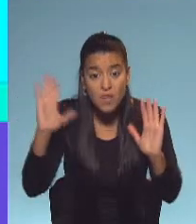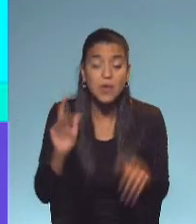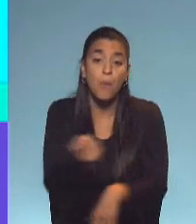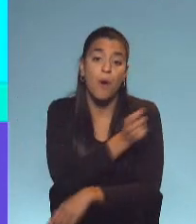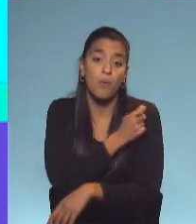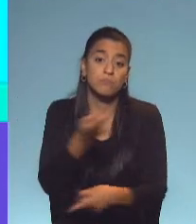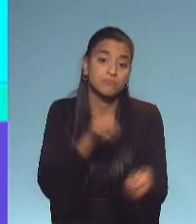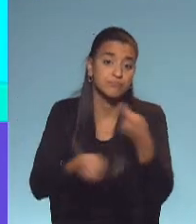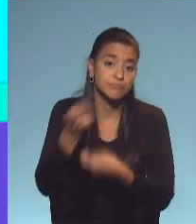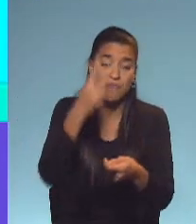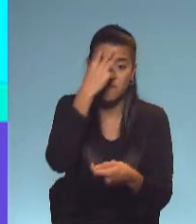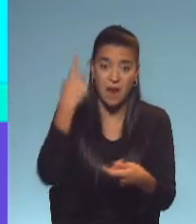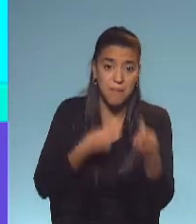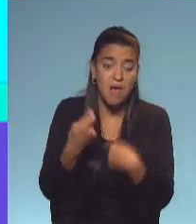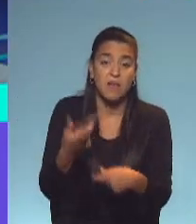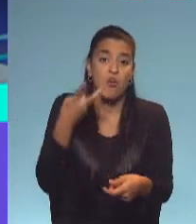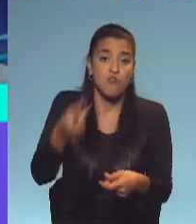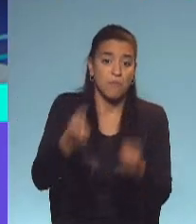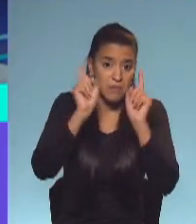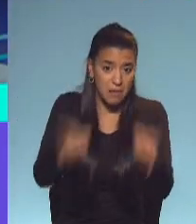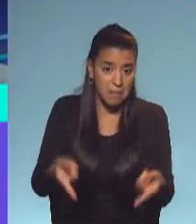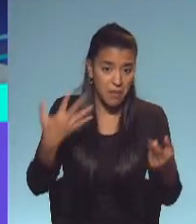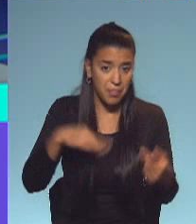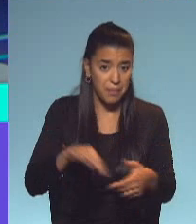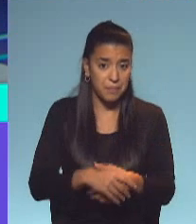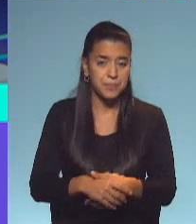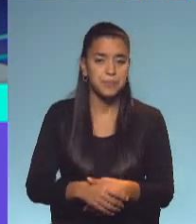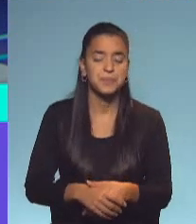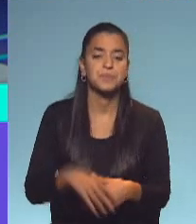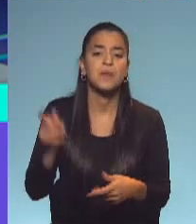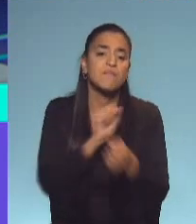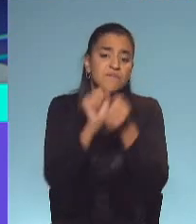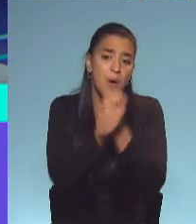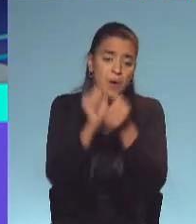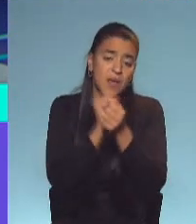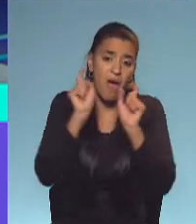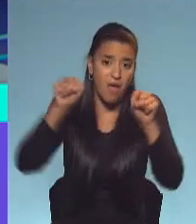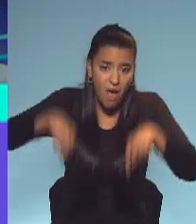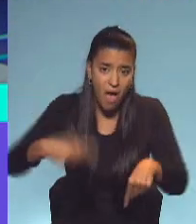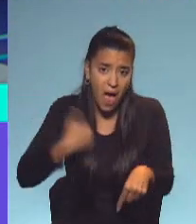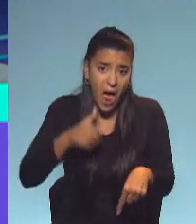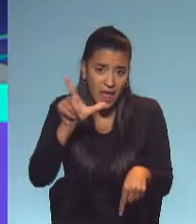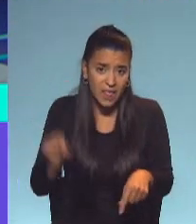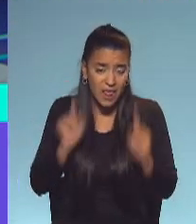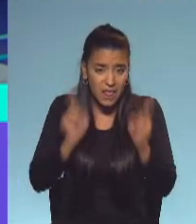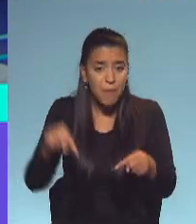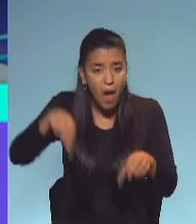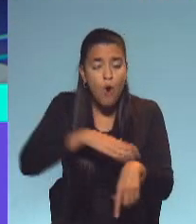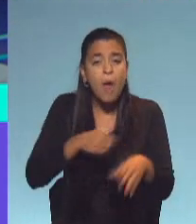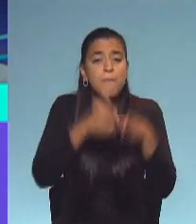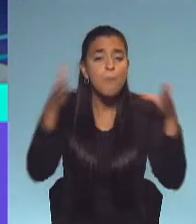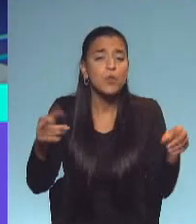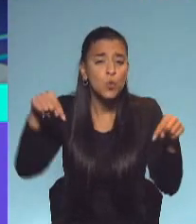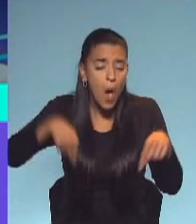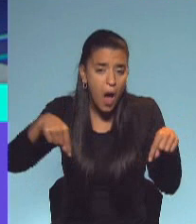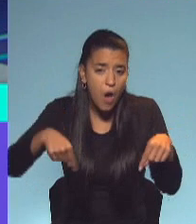vacunas se comercialicen en las farmacias. Digo, también tenemos que... Se van a fabricar en la Argentina. Bueno, en esta instancia, insisto